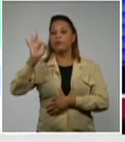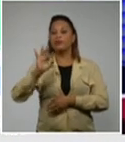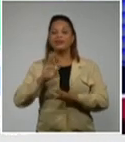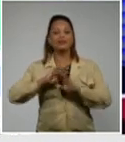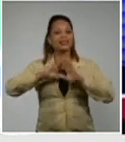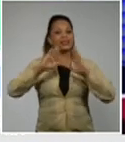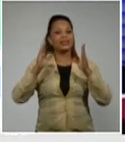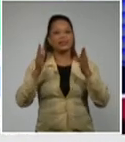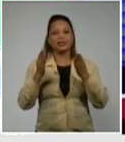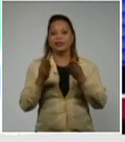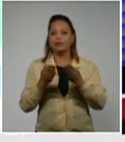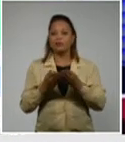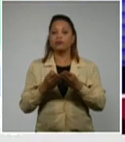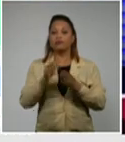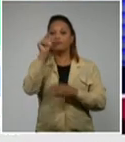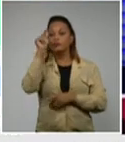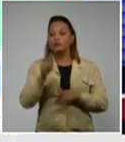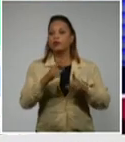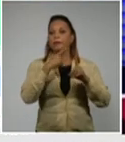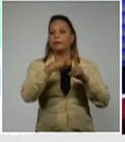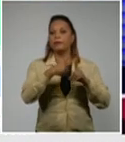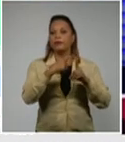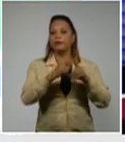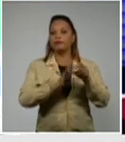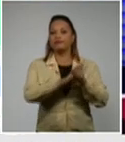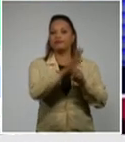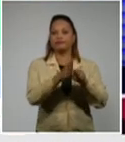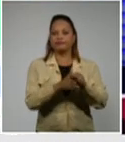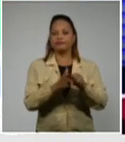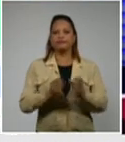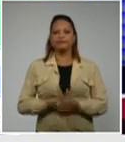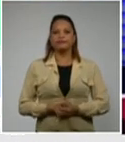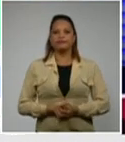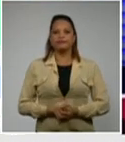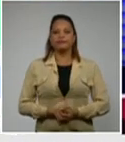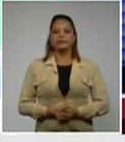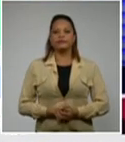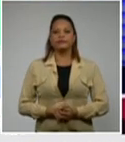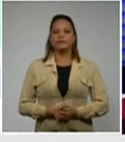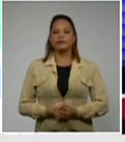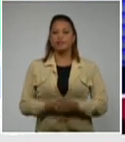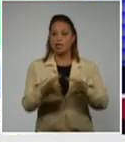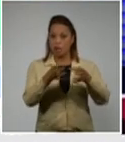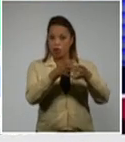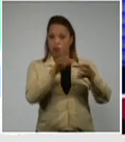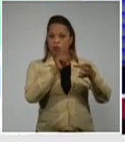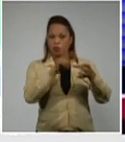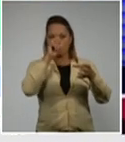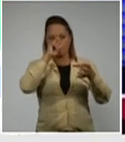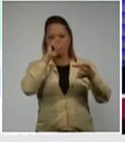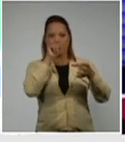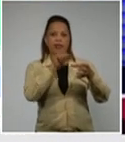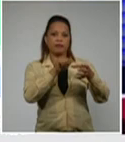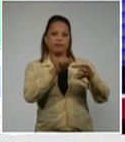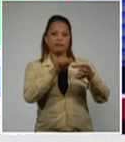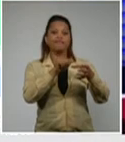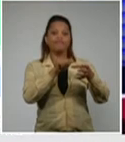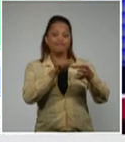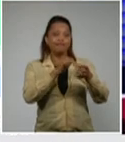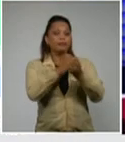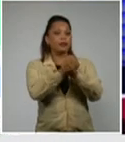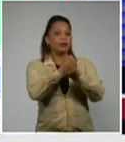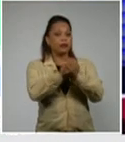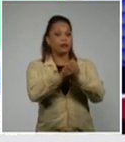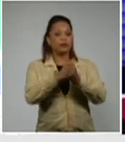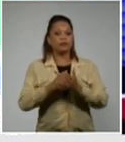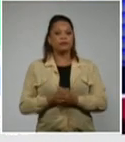las personas diagnosticadas con COVID-19. Están en este grupo de edad de mucho riesgo.